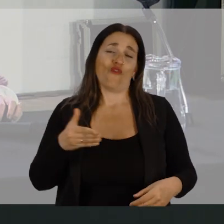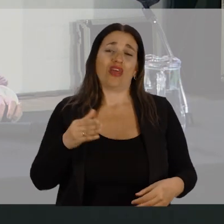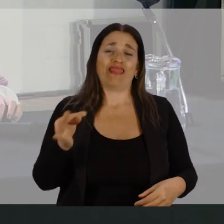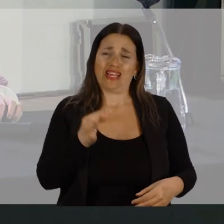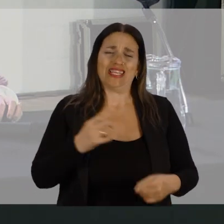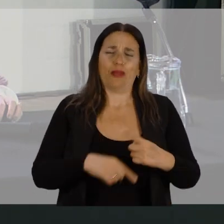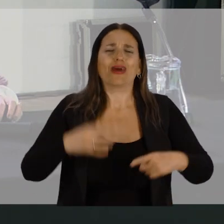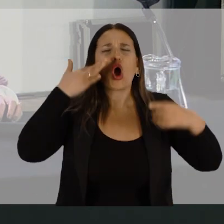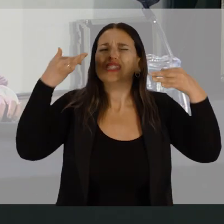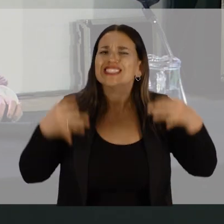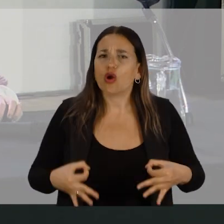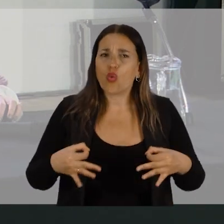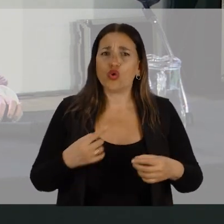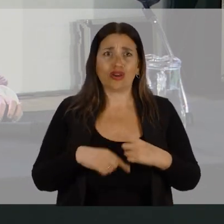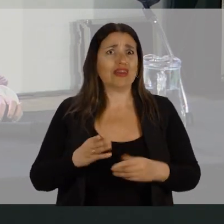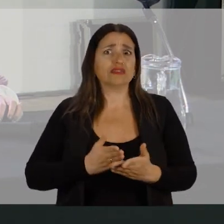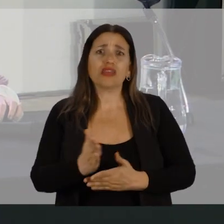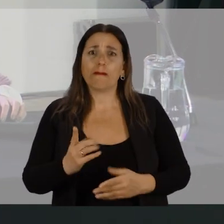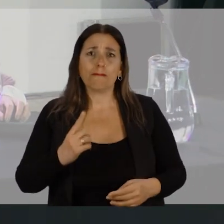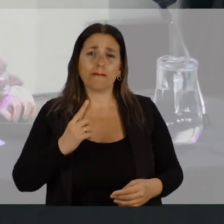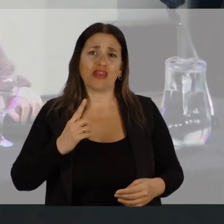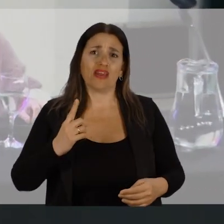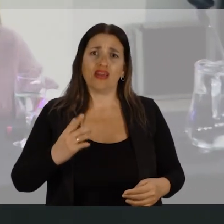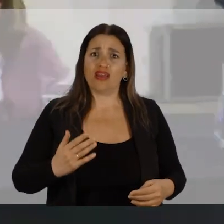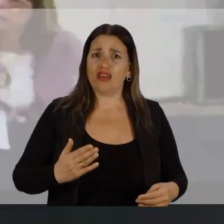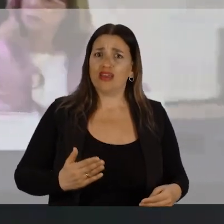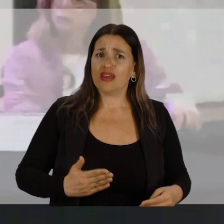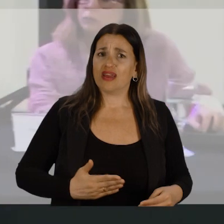participé en los talleres, pero si hay algo que se reclama